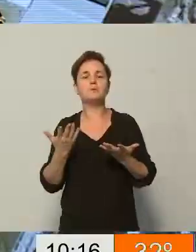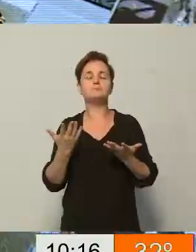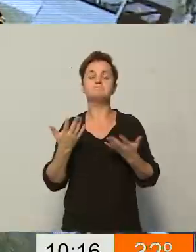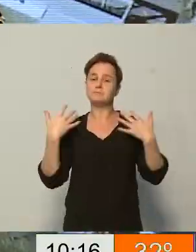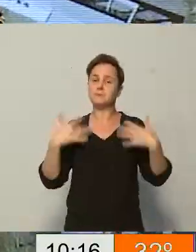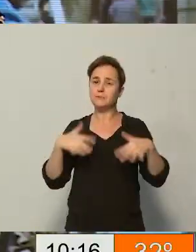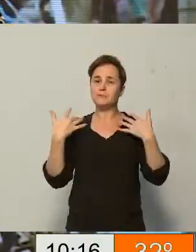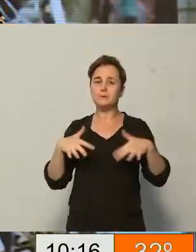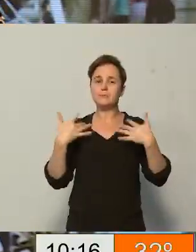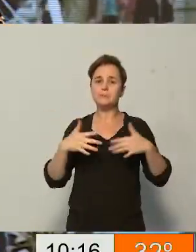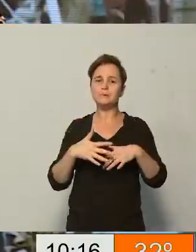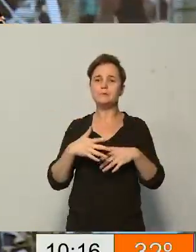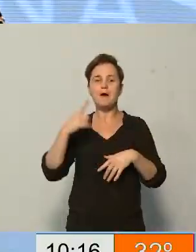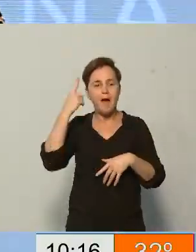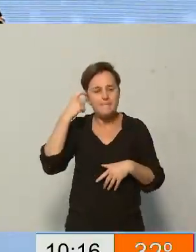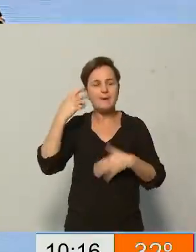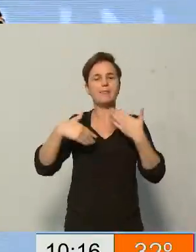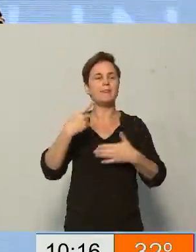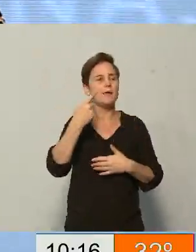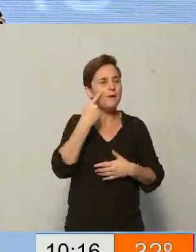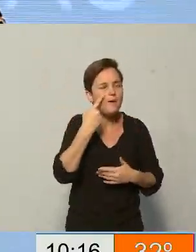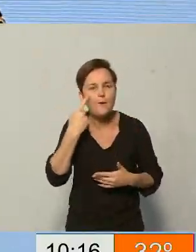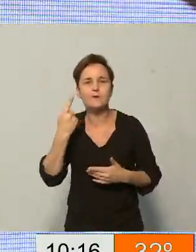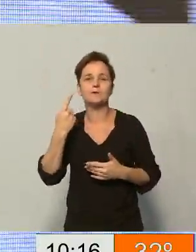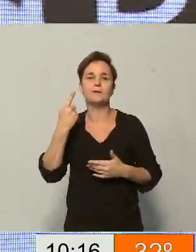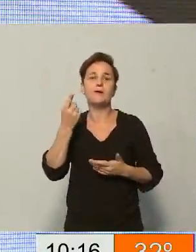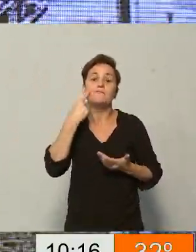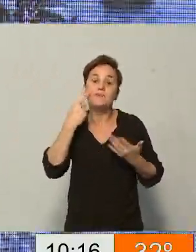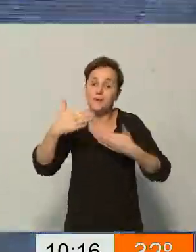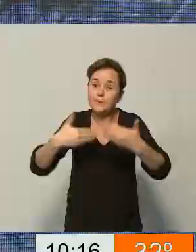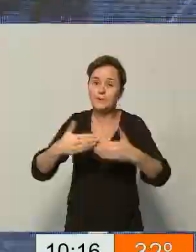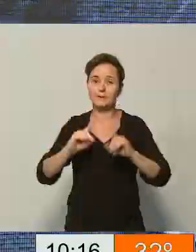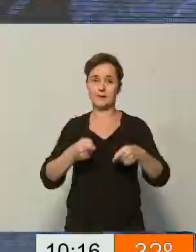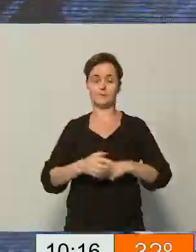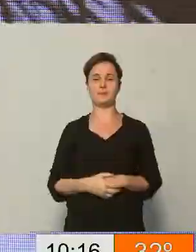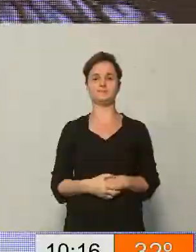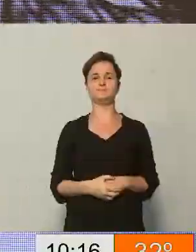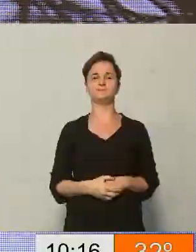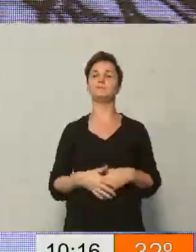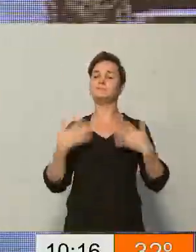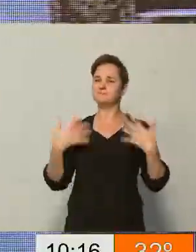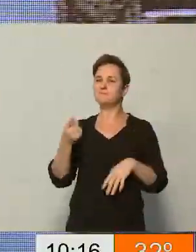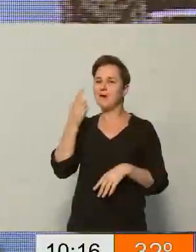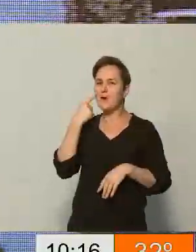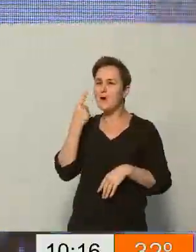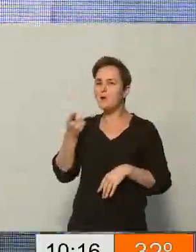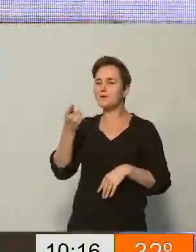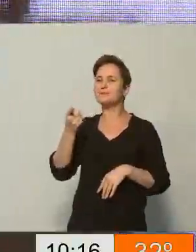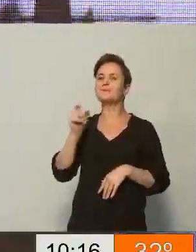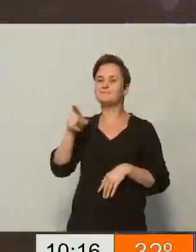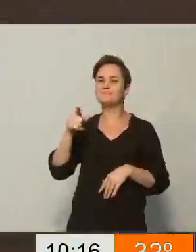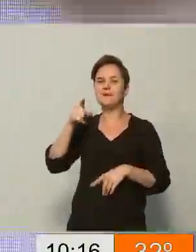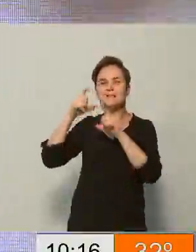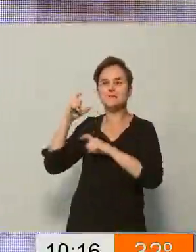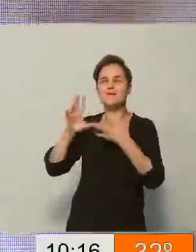fue todo un aprender, conocer y vivir todo lo que se iba haciendo. Bueno, conocimos parte de lo que fue la experiencia